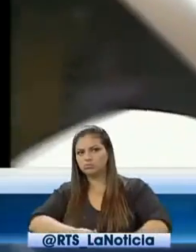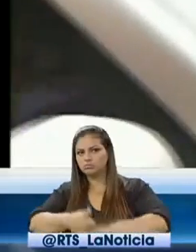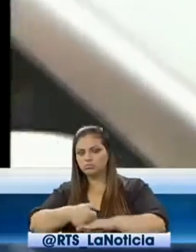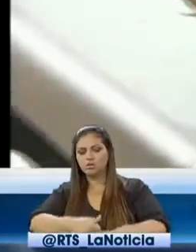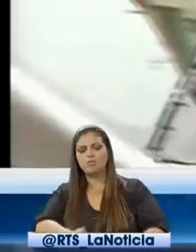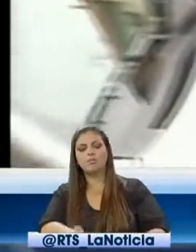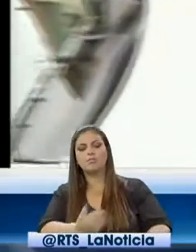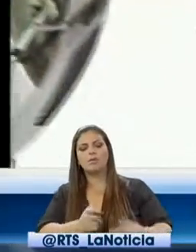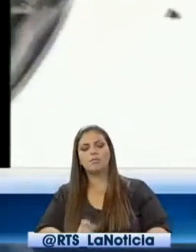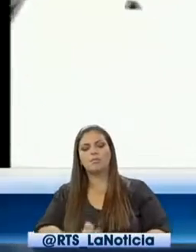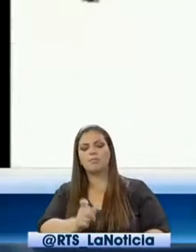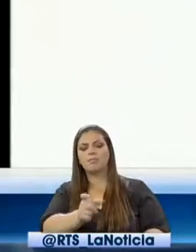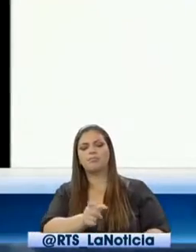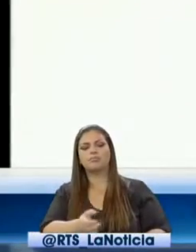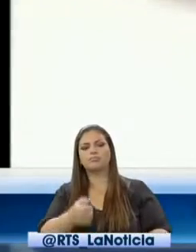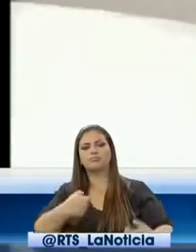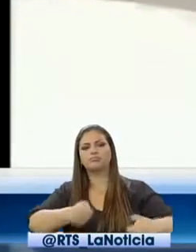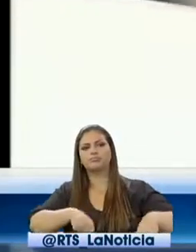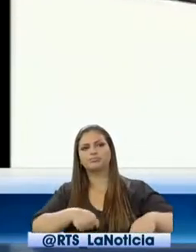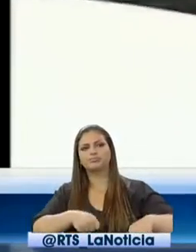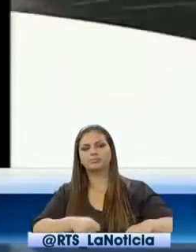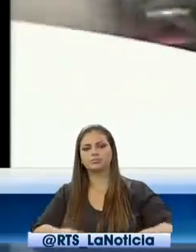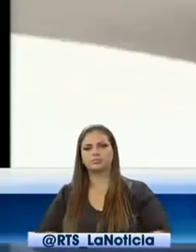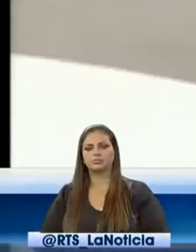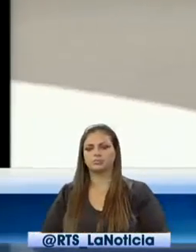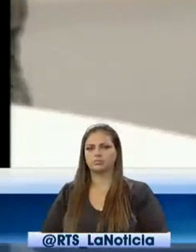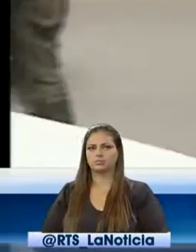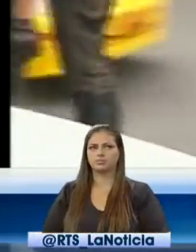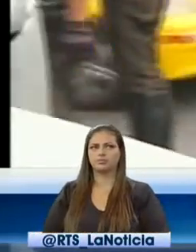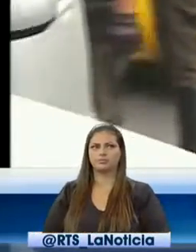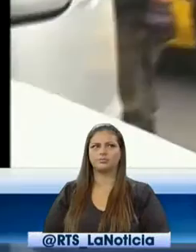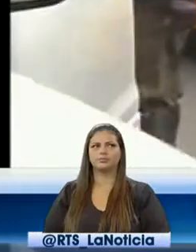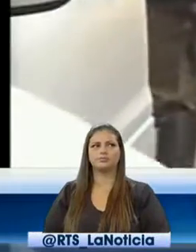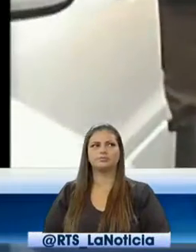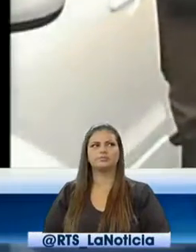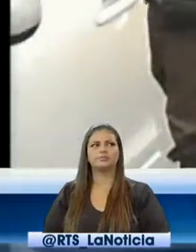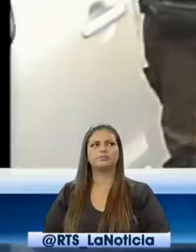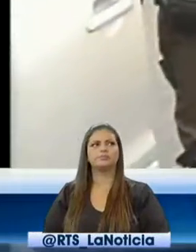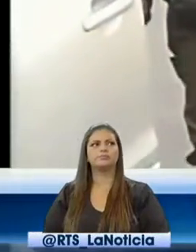A ver, yo creo que yo estoy acá.